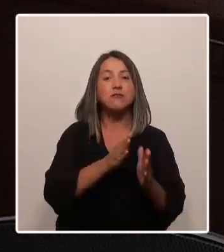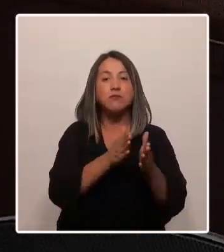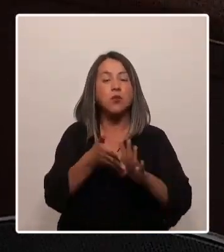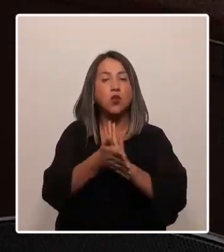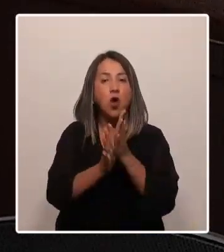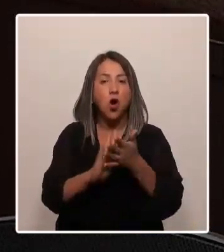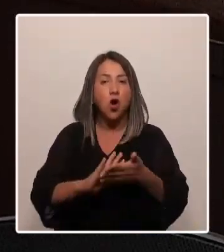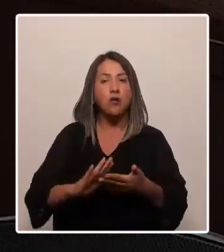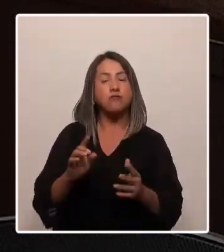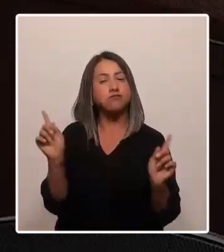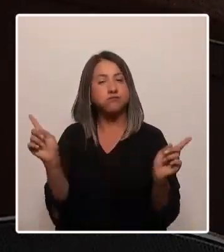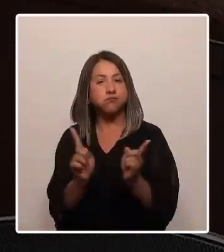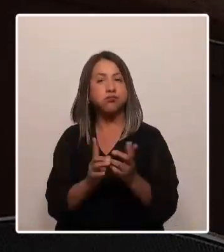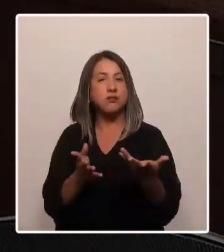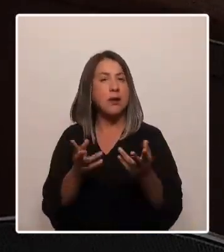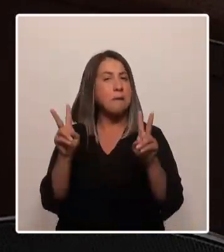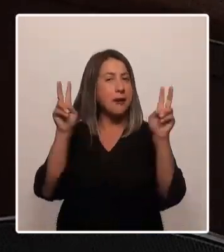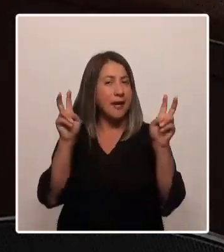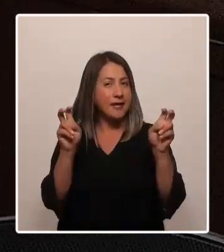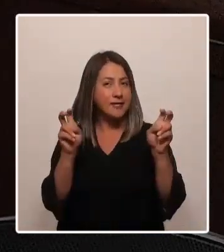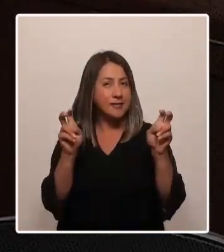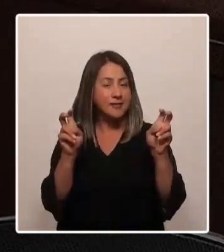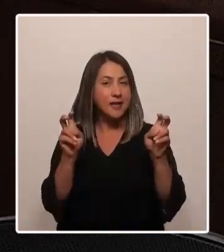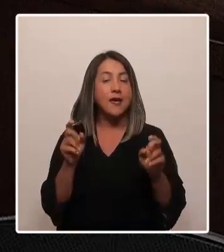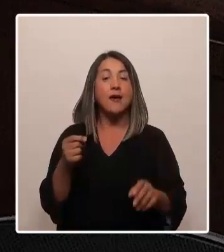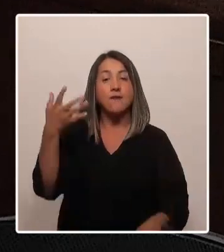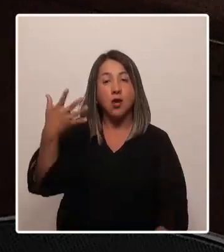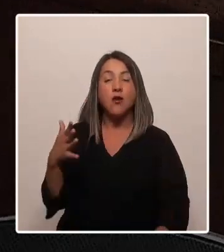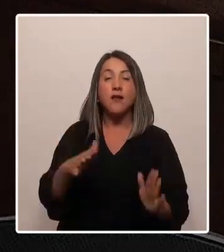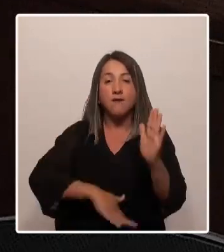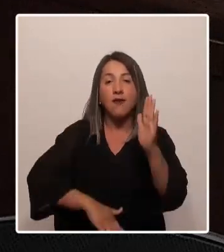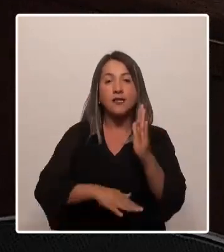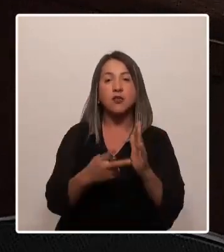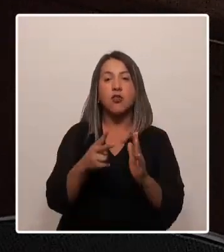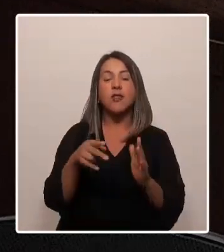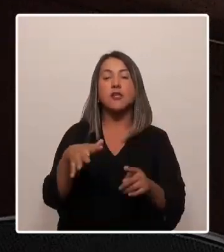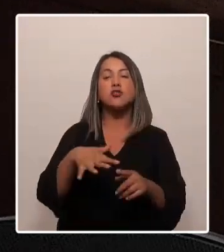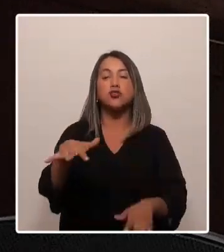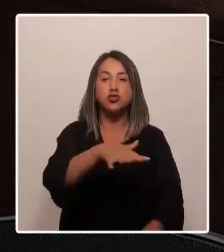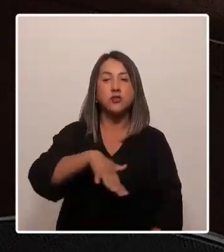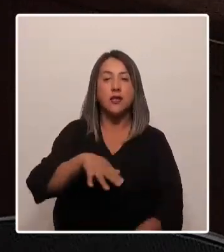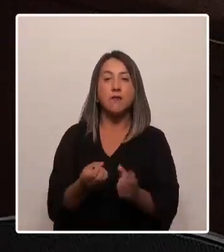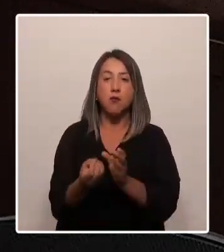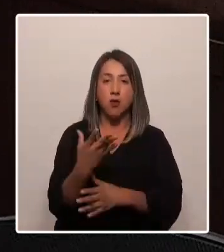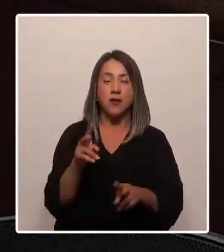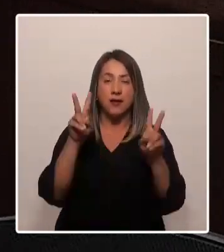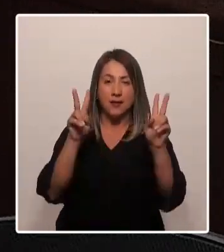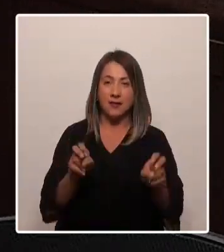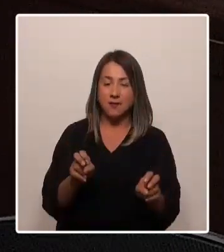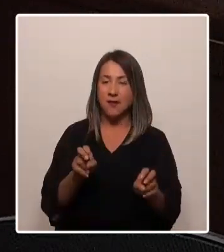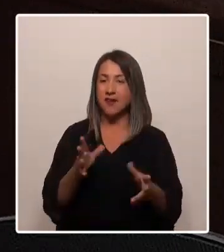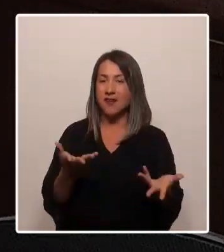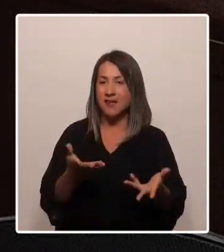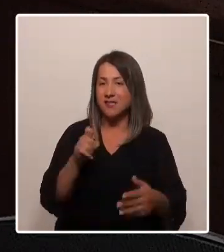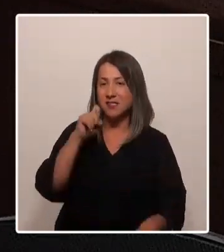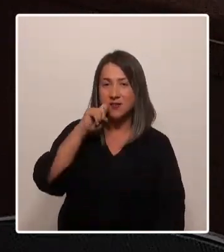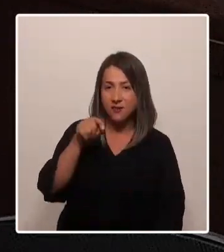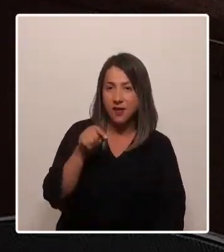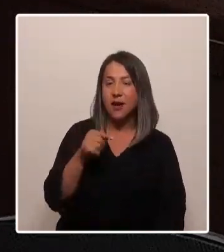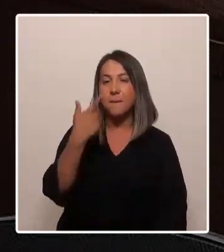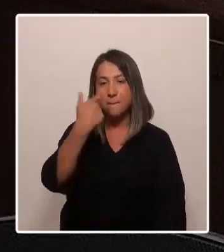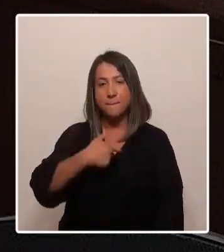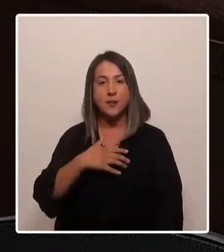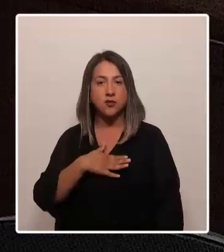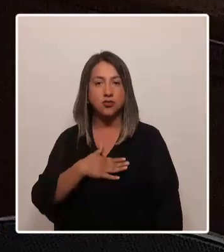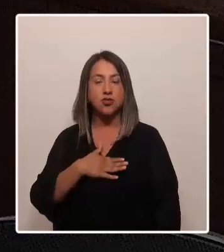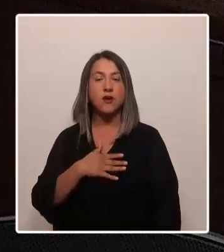síntesis de los supuestos y valores básicos de la sociedad liberal moderna en torno a las definiciones de lo que es la persona, la